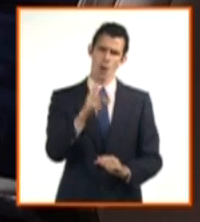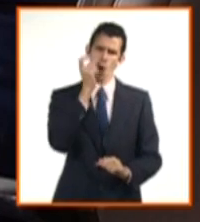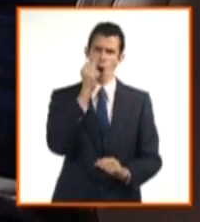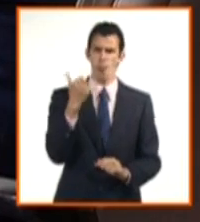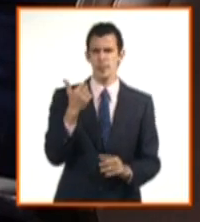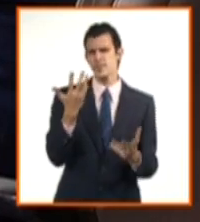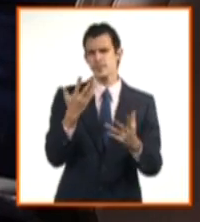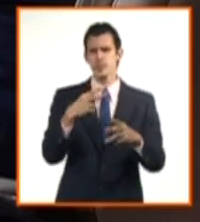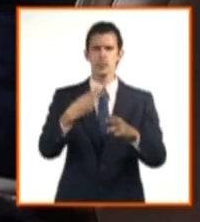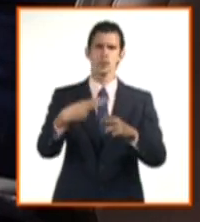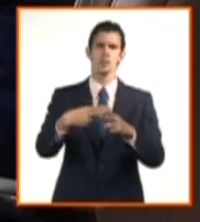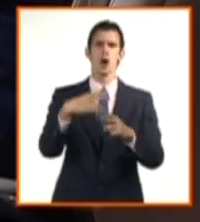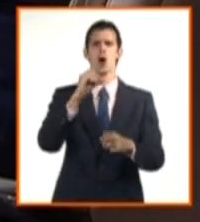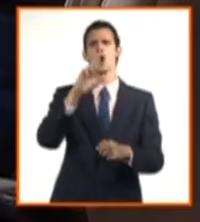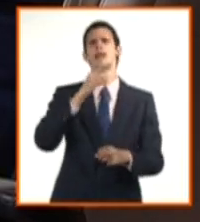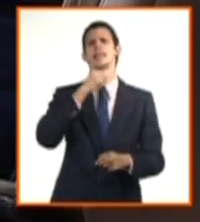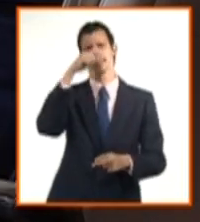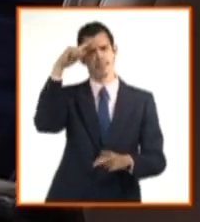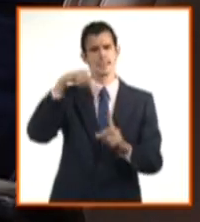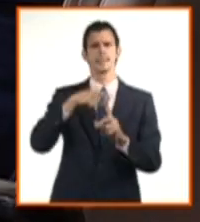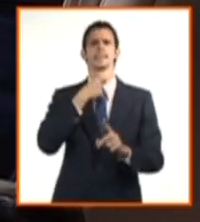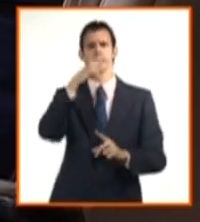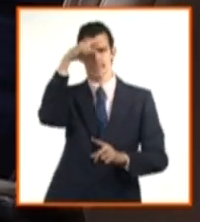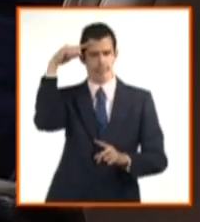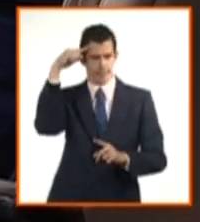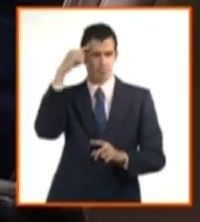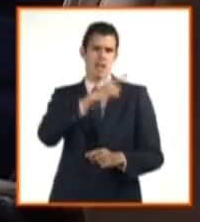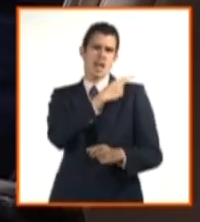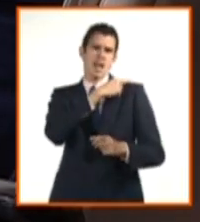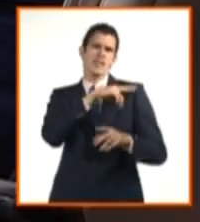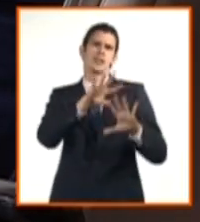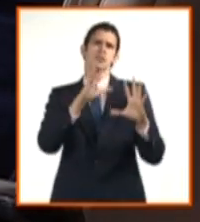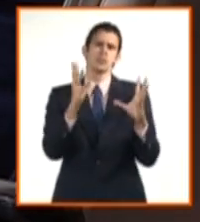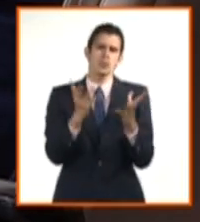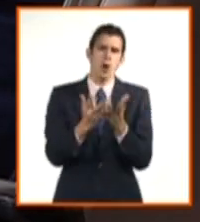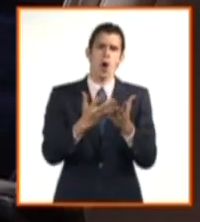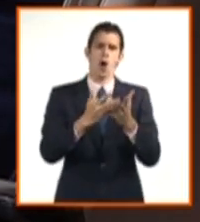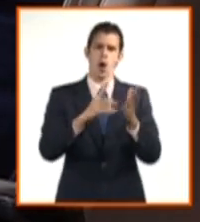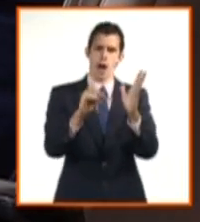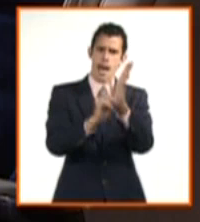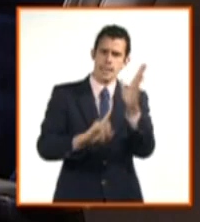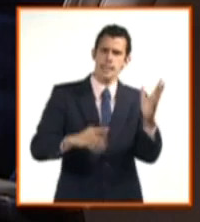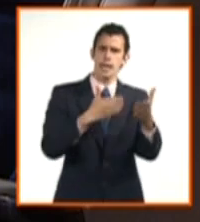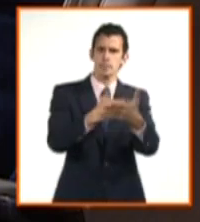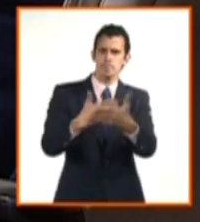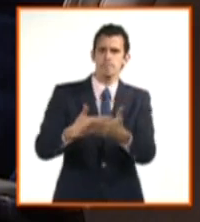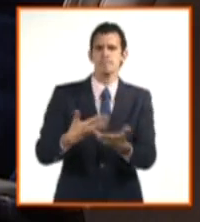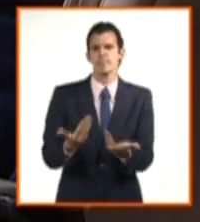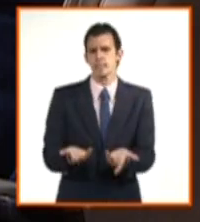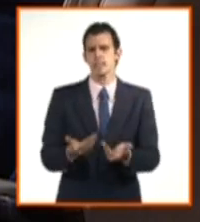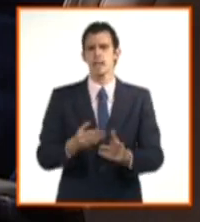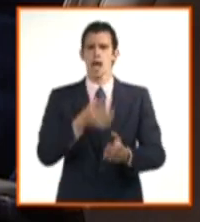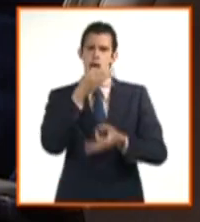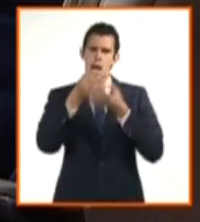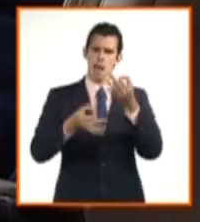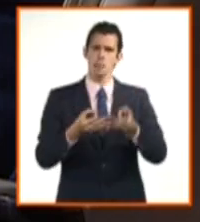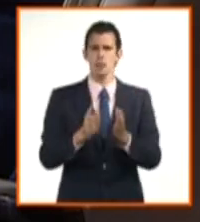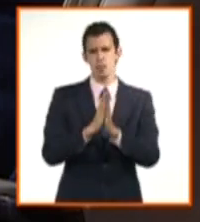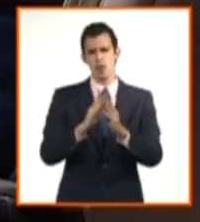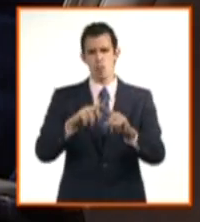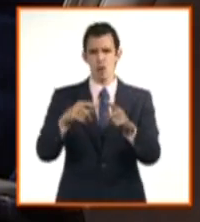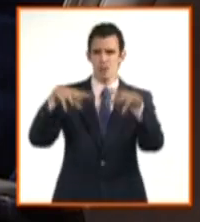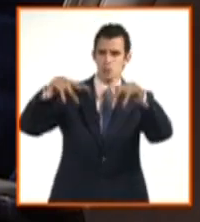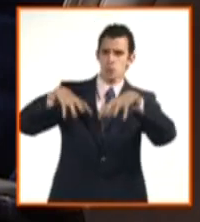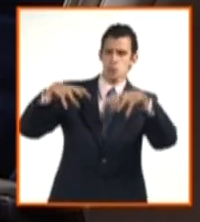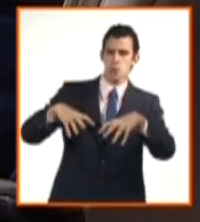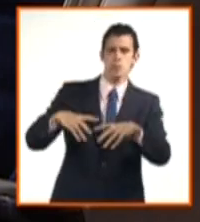hablara de lo que ha ocurrido en las últimas horas en la habana las afectaciones que se han producido por las intensas lluvias y de manera particular